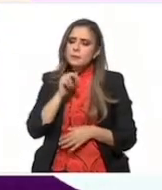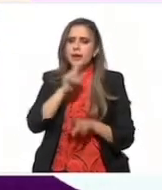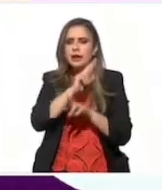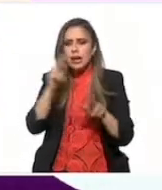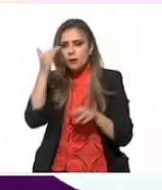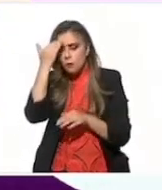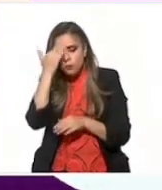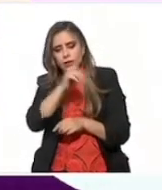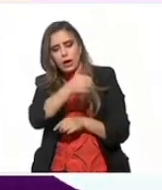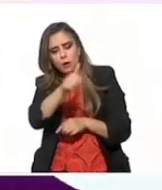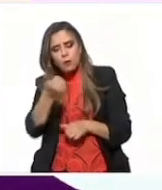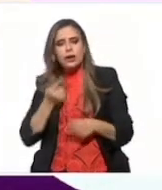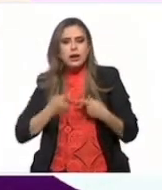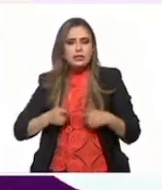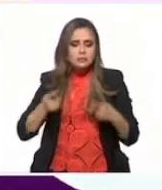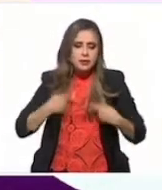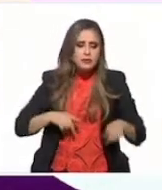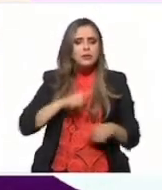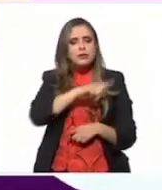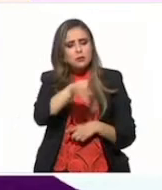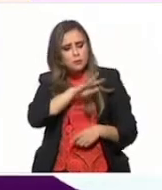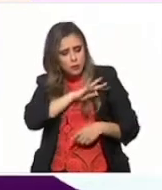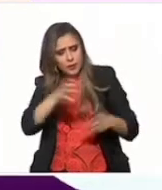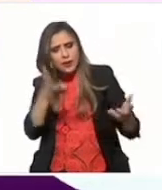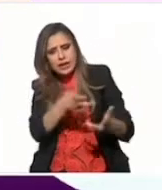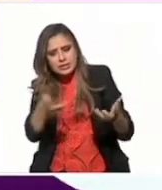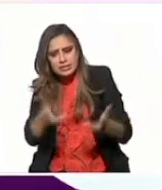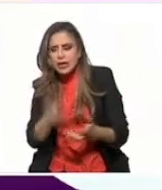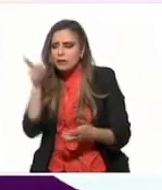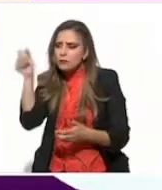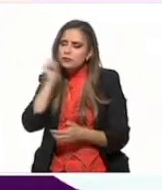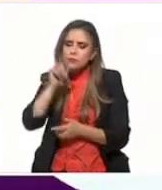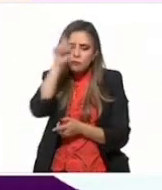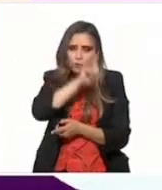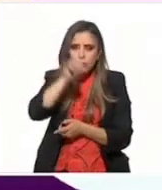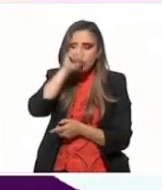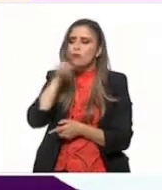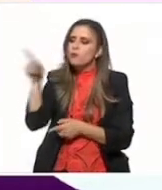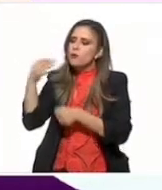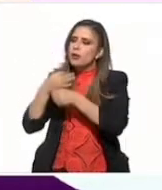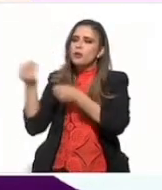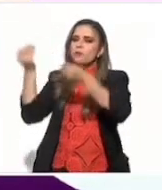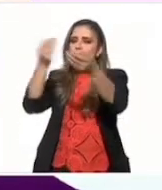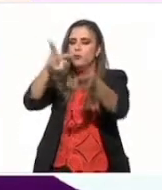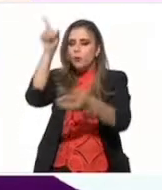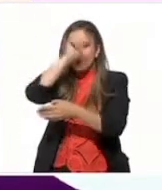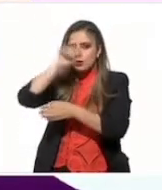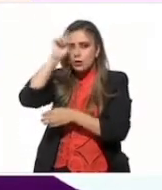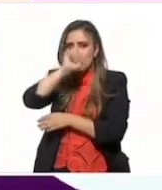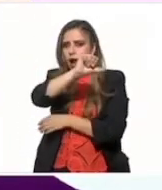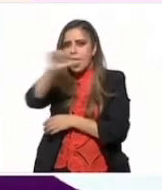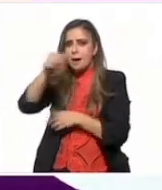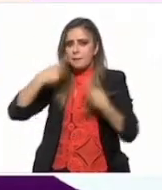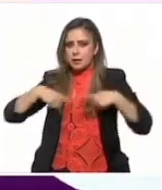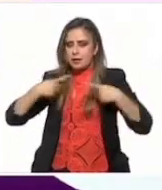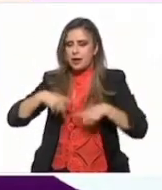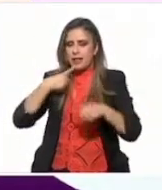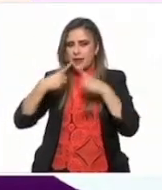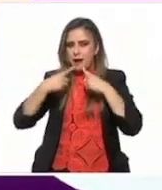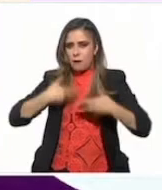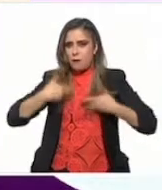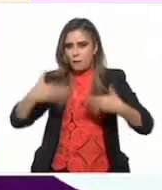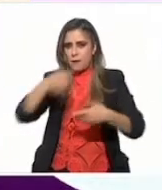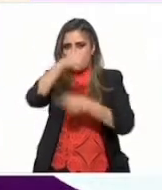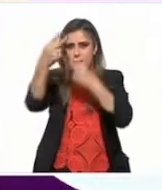que todos podemos desarrollar que le puedes compartir al público de diálogos en confianza esta mañana que estamos hablando de bienestar físico